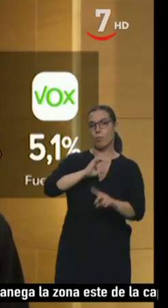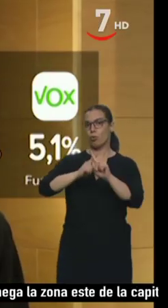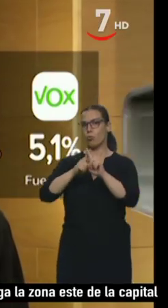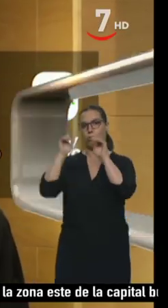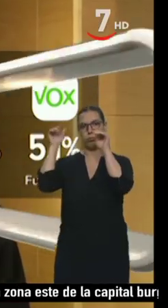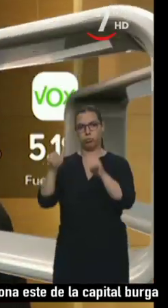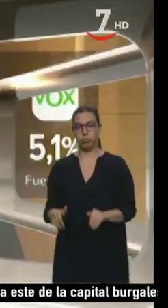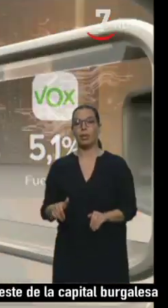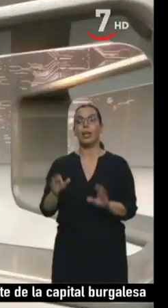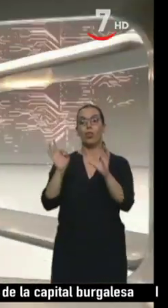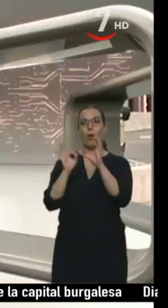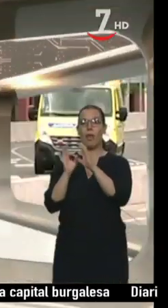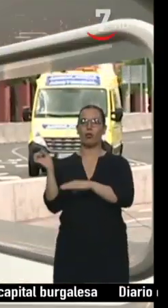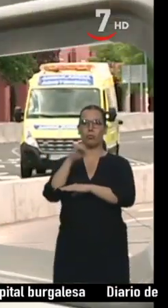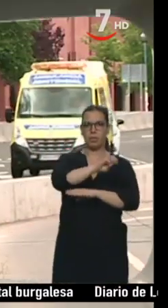al Partido Popular.